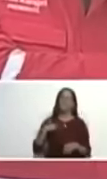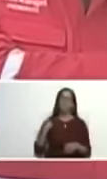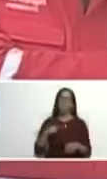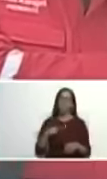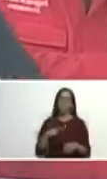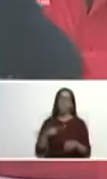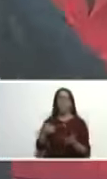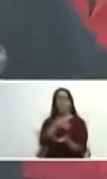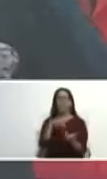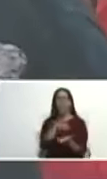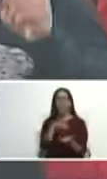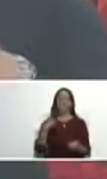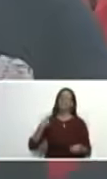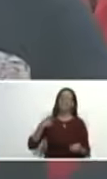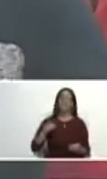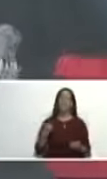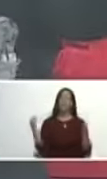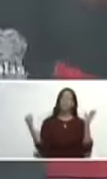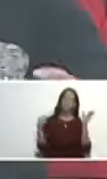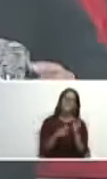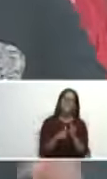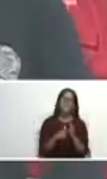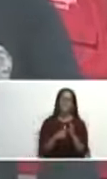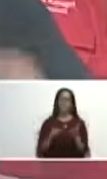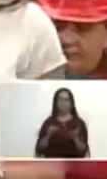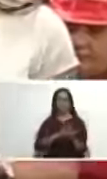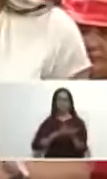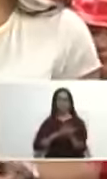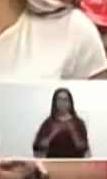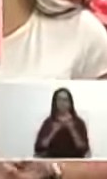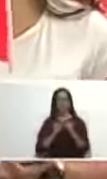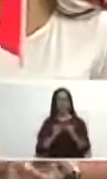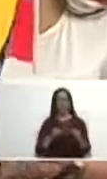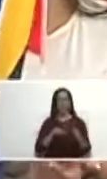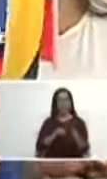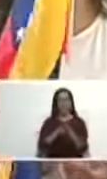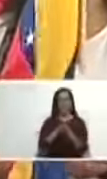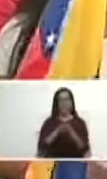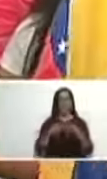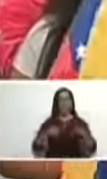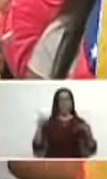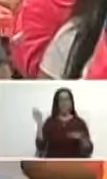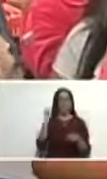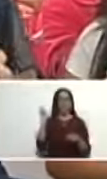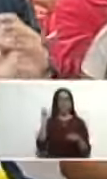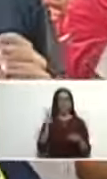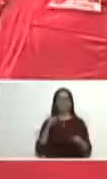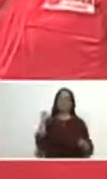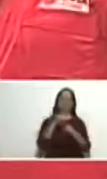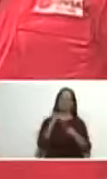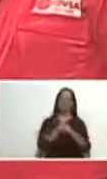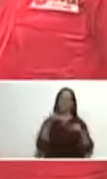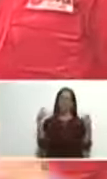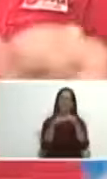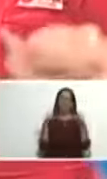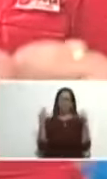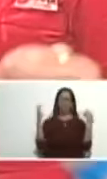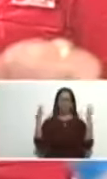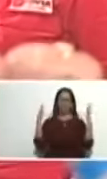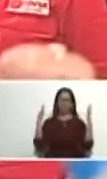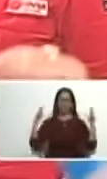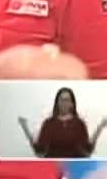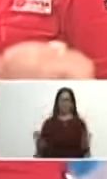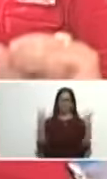obstáculo, tendremos 1000 soluciones para seguir avanzando y creciendo en Venezuela. ¡Trabajo en equipo!